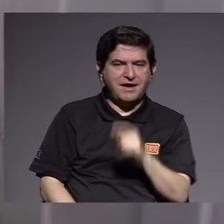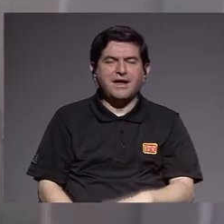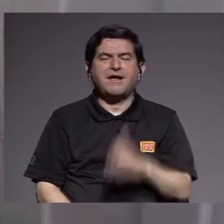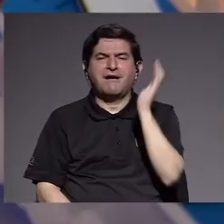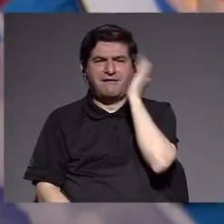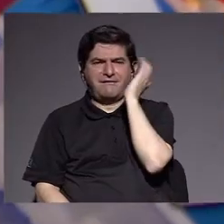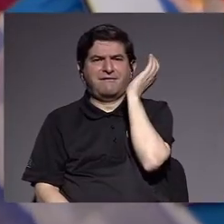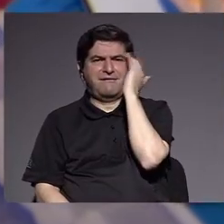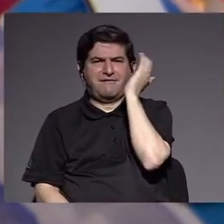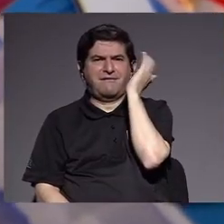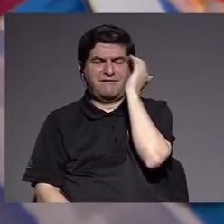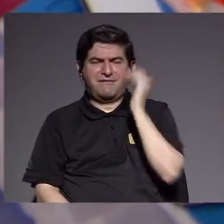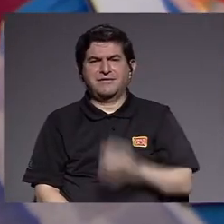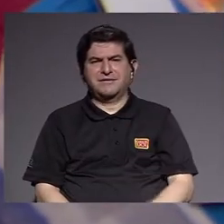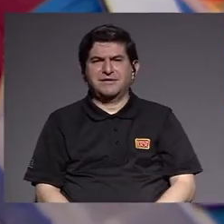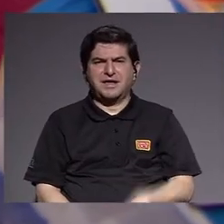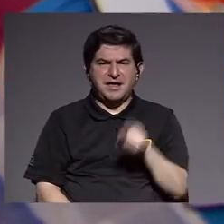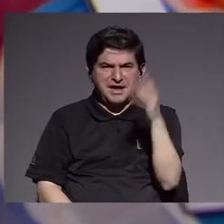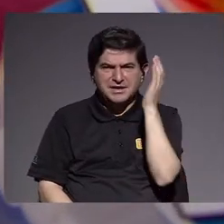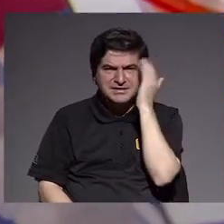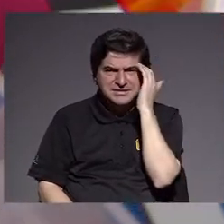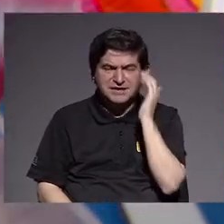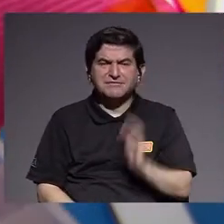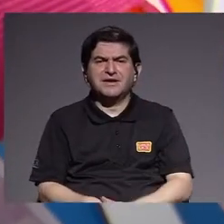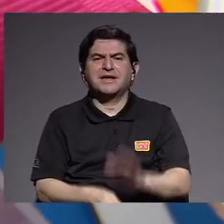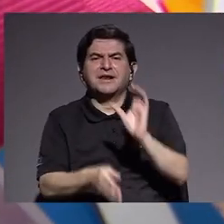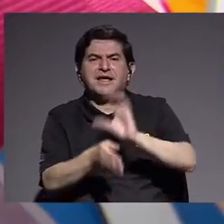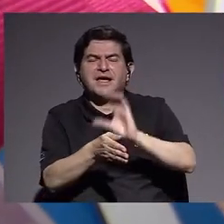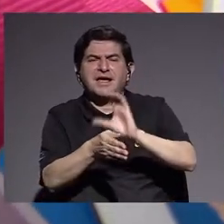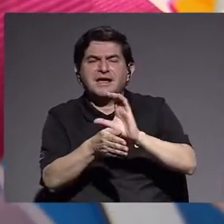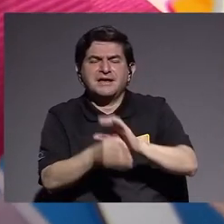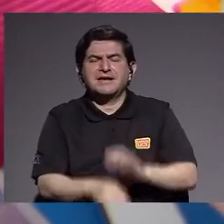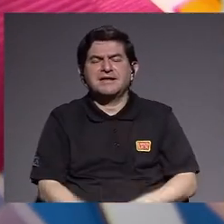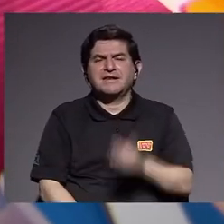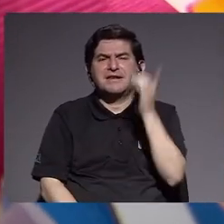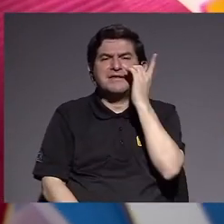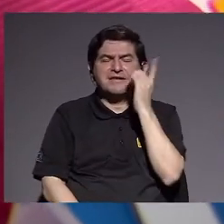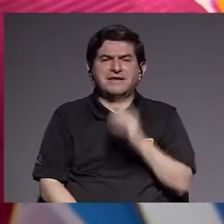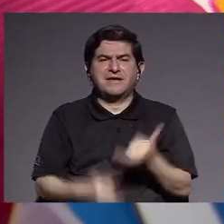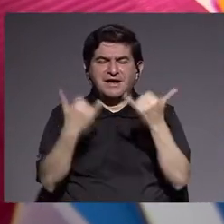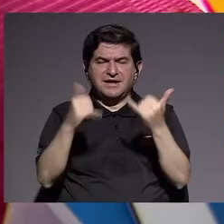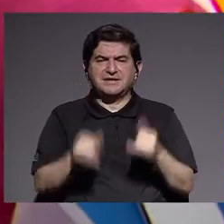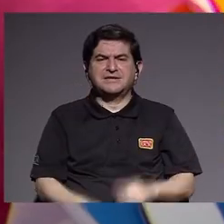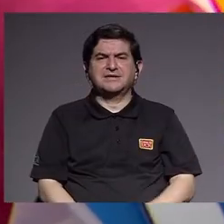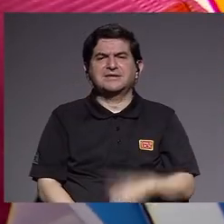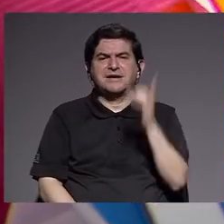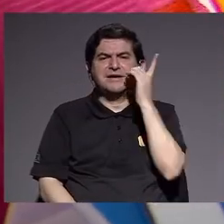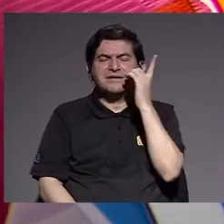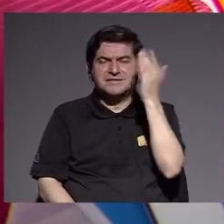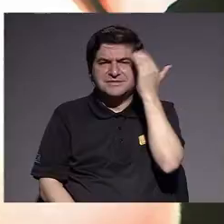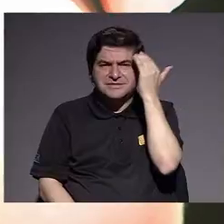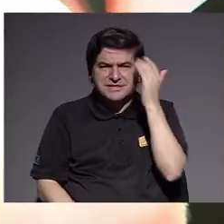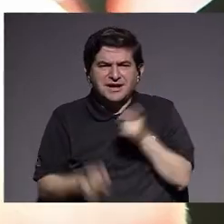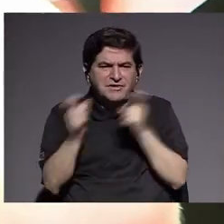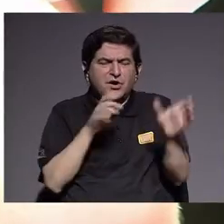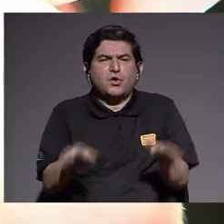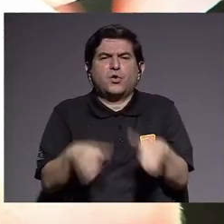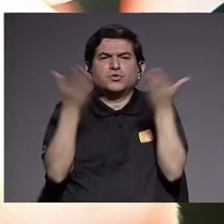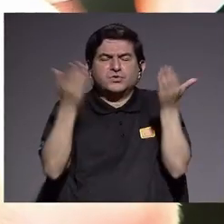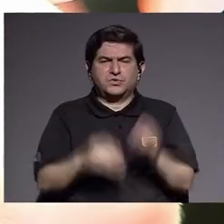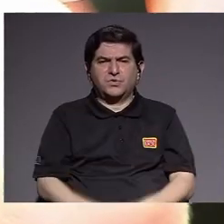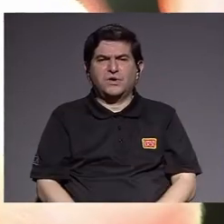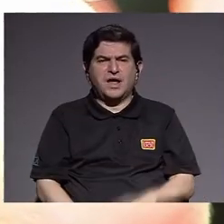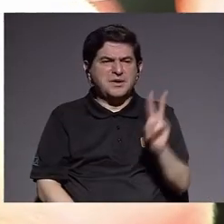dental su antólogo ya sabe cómo tiene que manejar esto ya sabes cómo se comporta el virus ya sabe que la enfermedad entonces